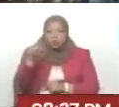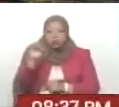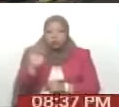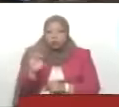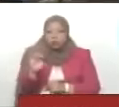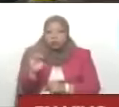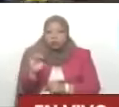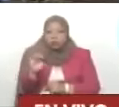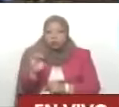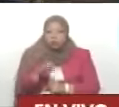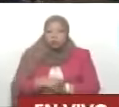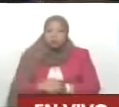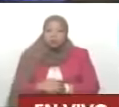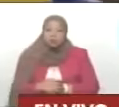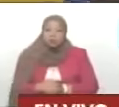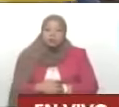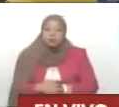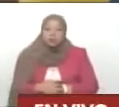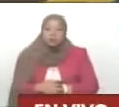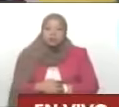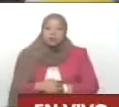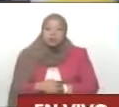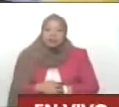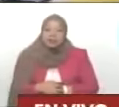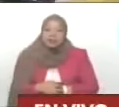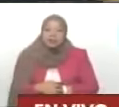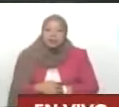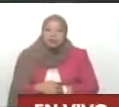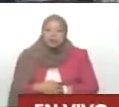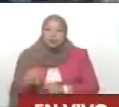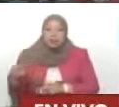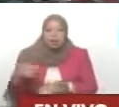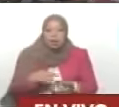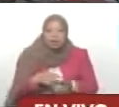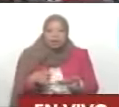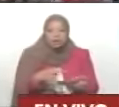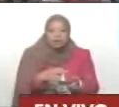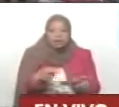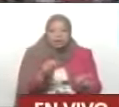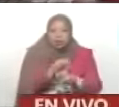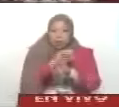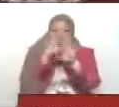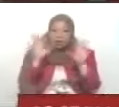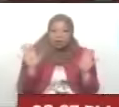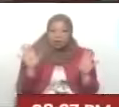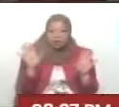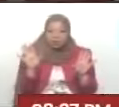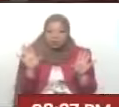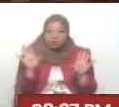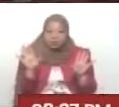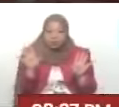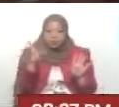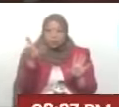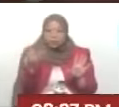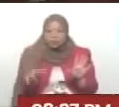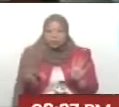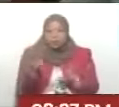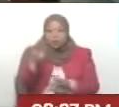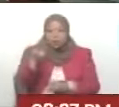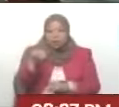¿Ah? Sabroso esa visita allá a Río Claro. ¿Ah? Está